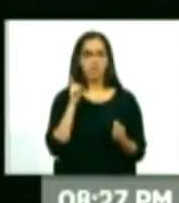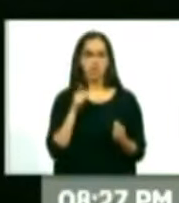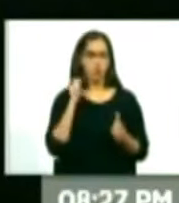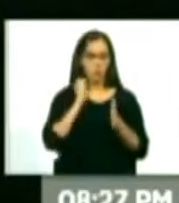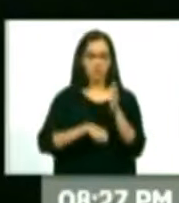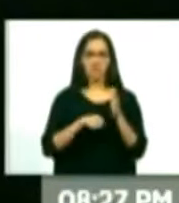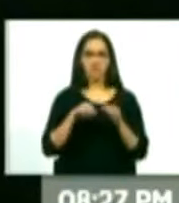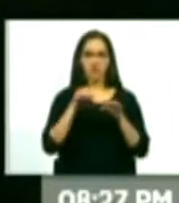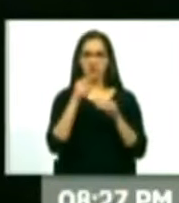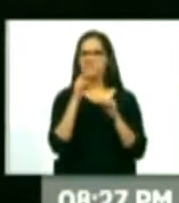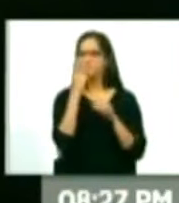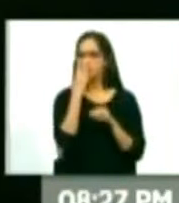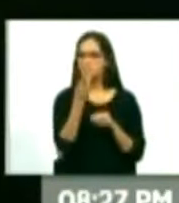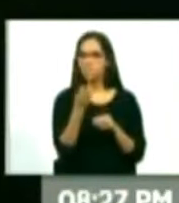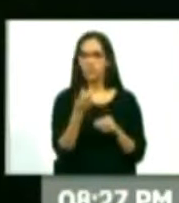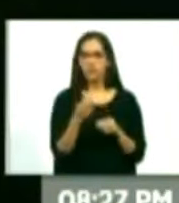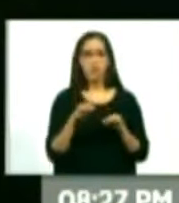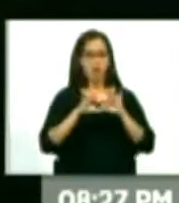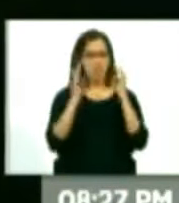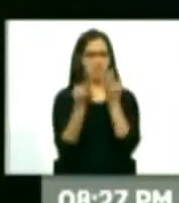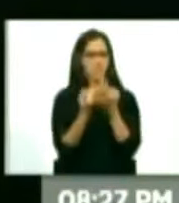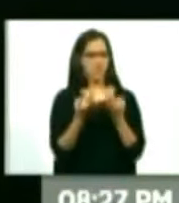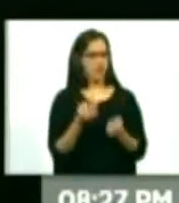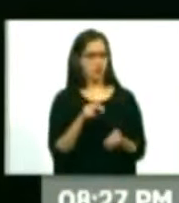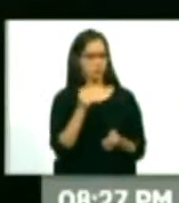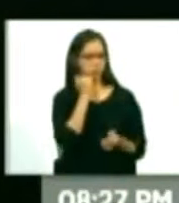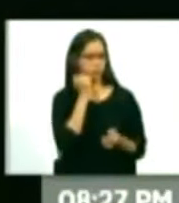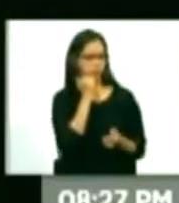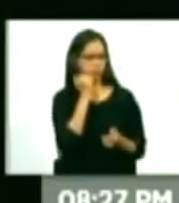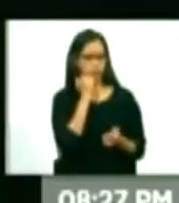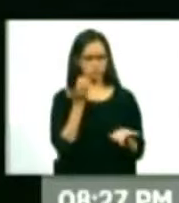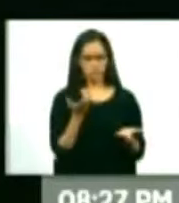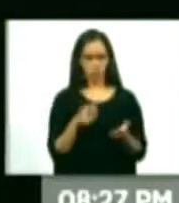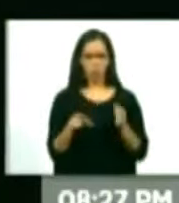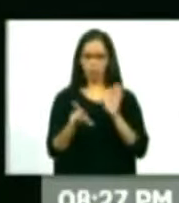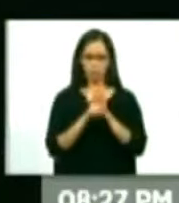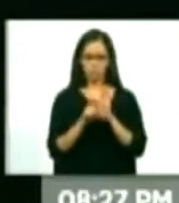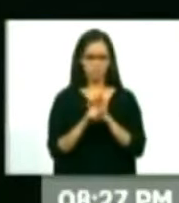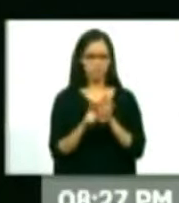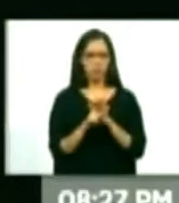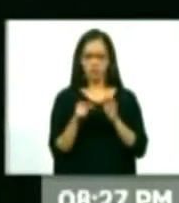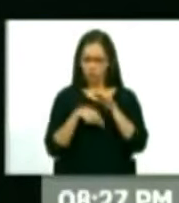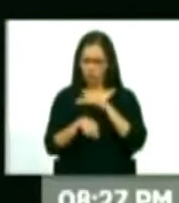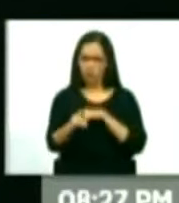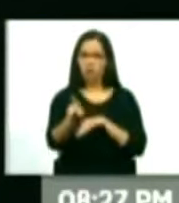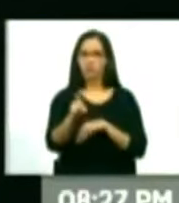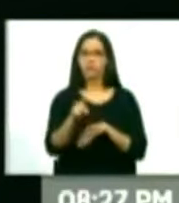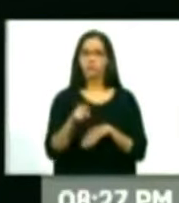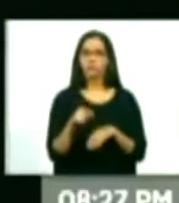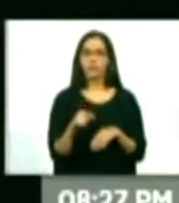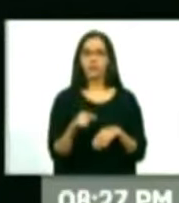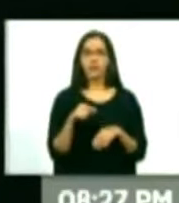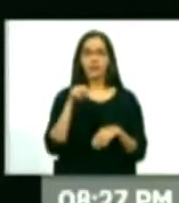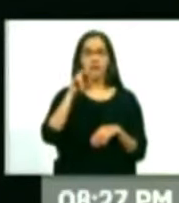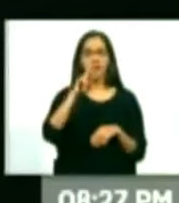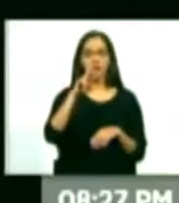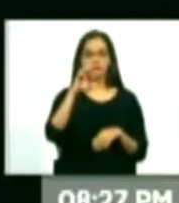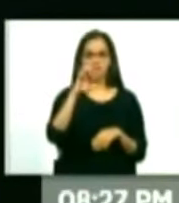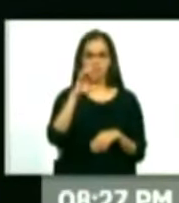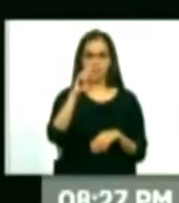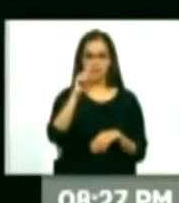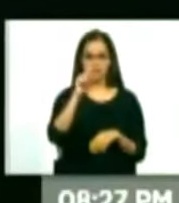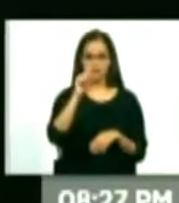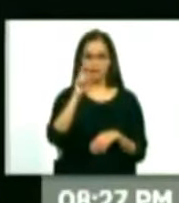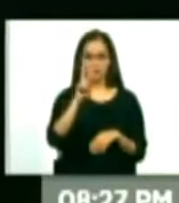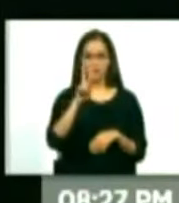los familiares fueron. Metieron un amparo legalmente, pues, y estaba Radio Caracas Televisión, estaba ahí, y